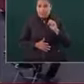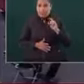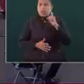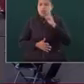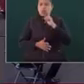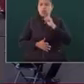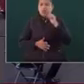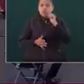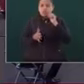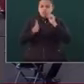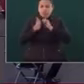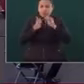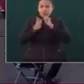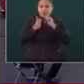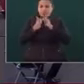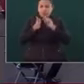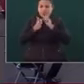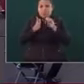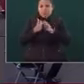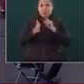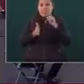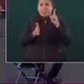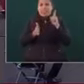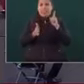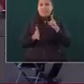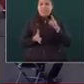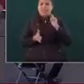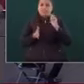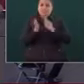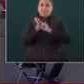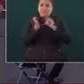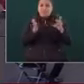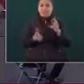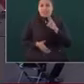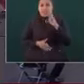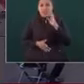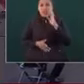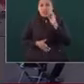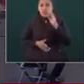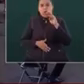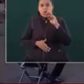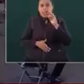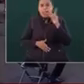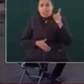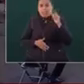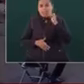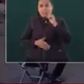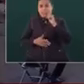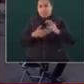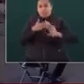escribe en el Reforma. Ahí hay puros escritores.